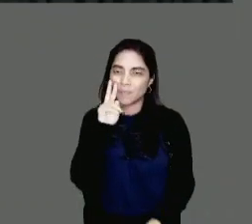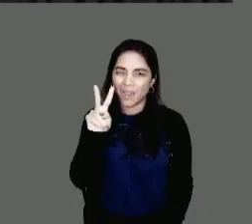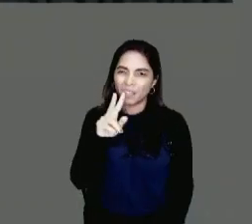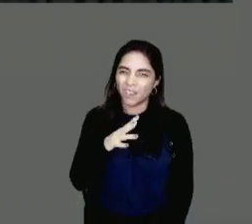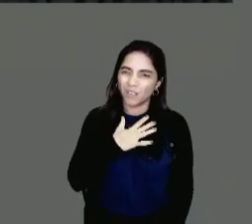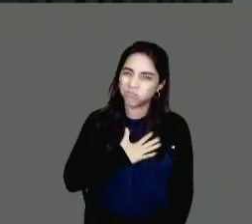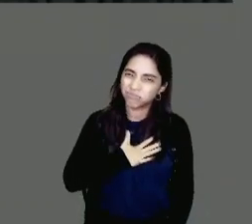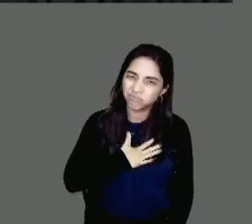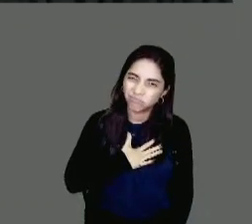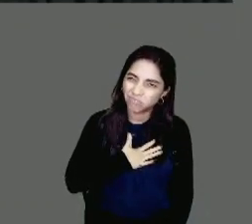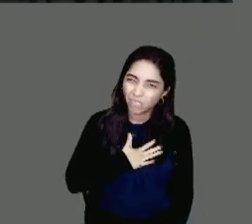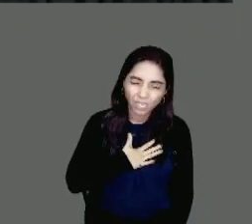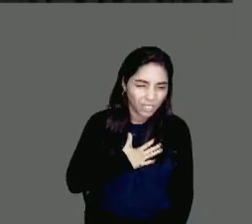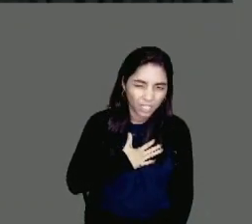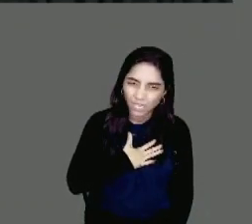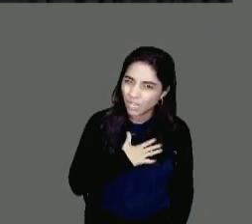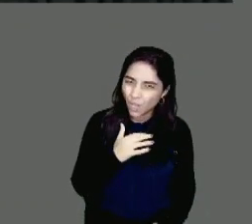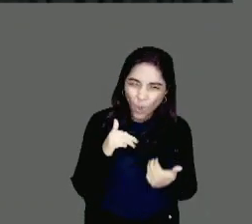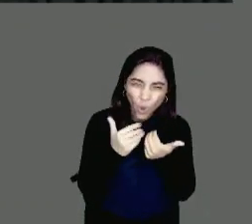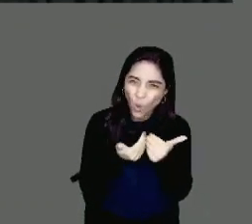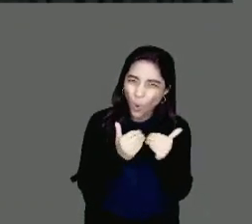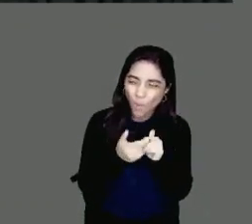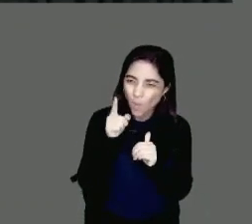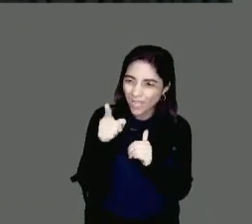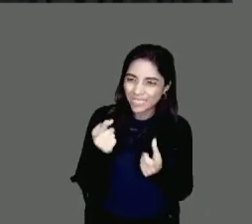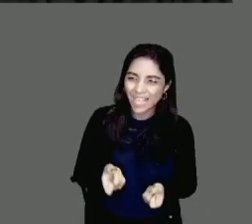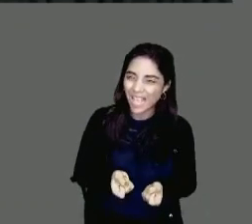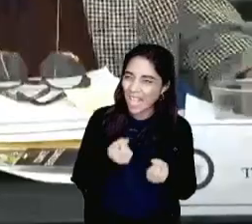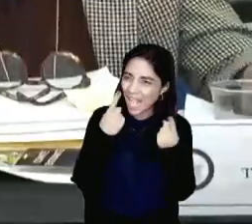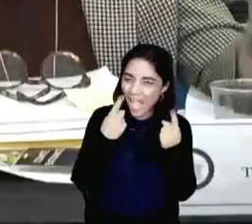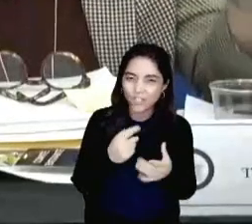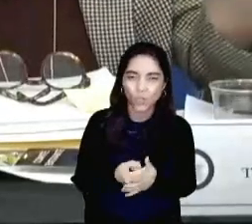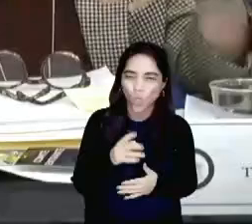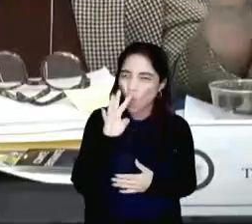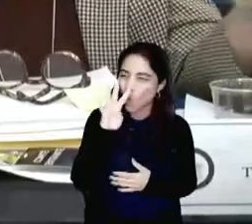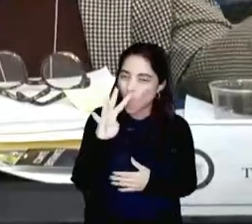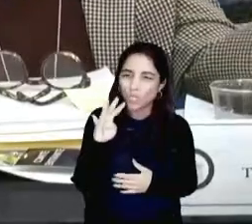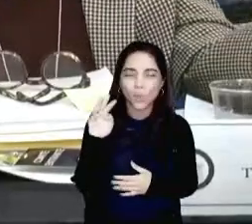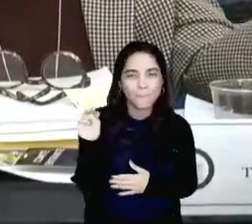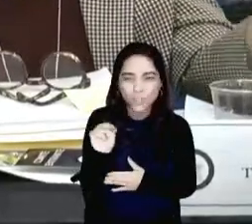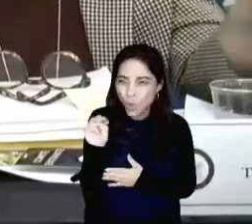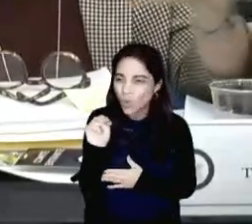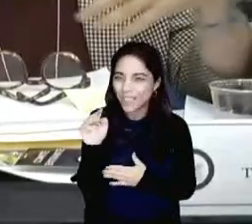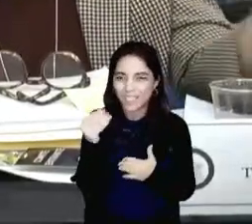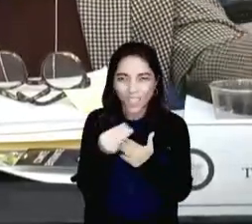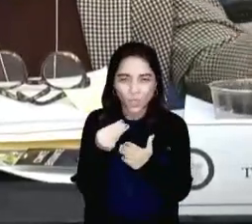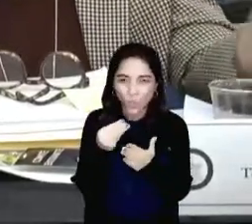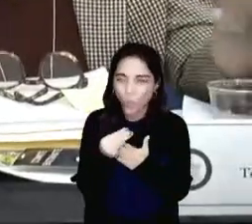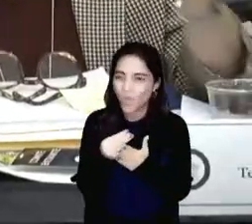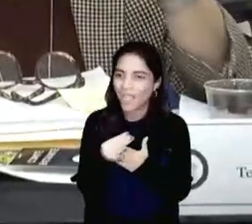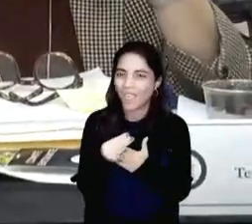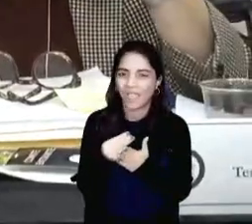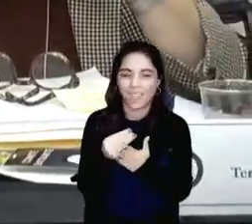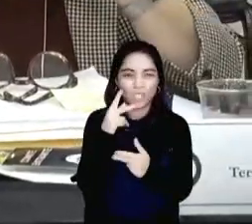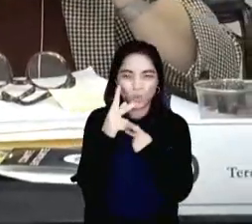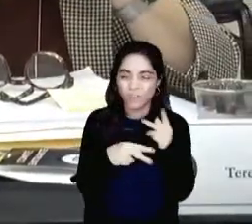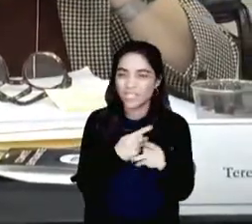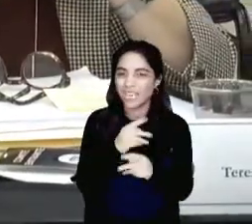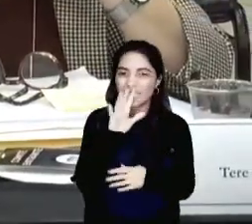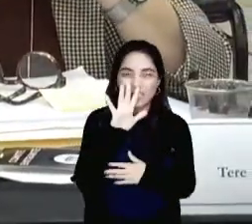de que se les vaya a pasar ese ese gasto esa transferencia de los 4 millones de dólares que en un Universo de